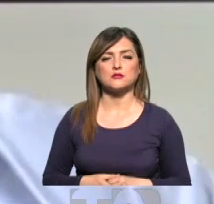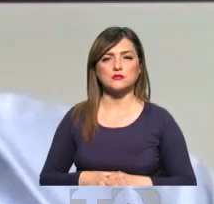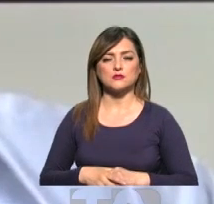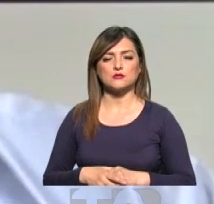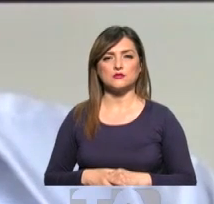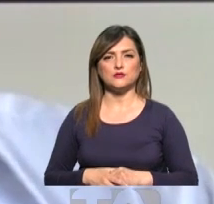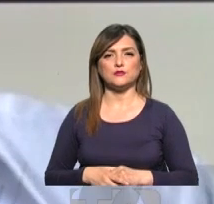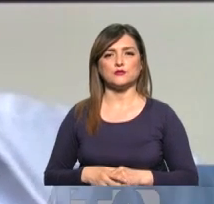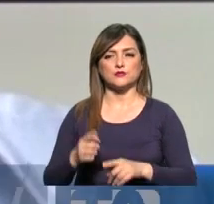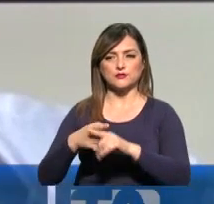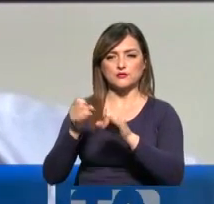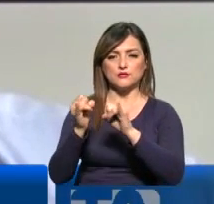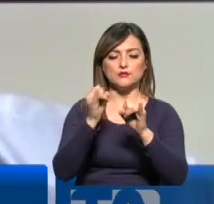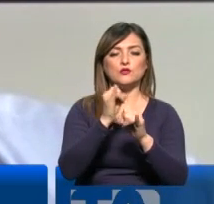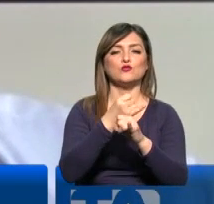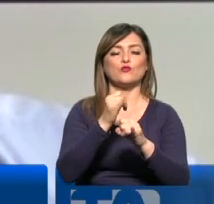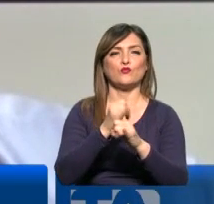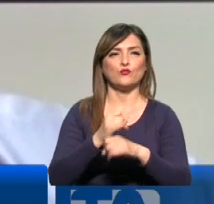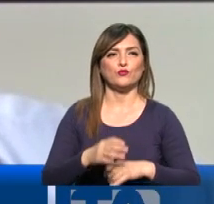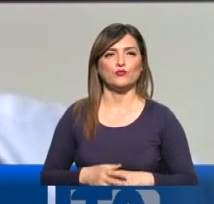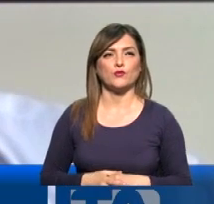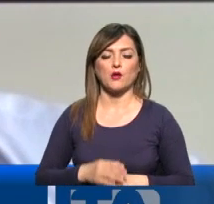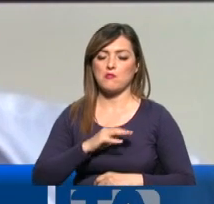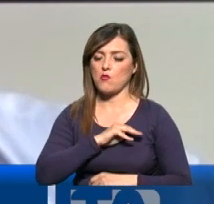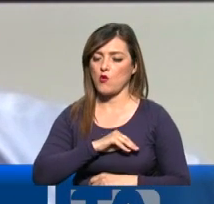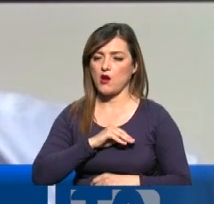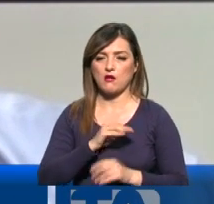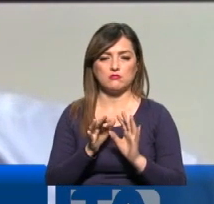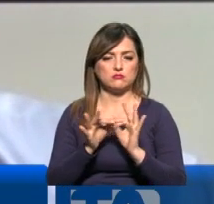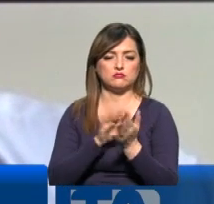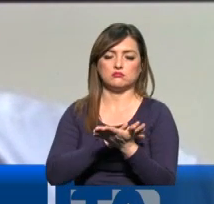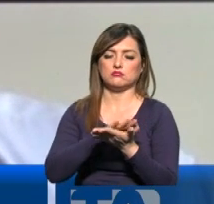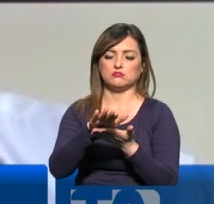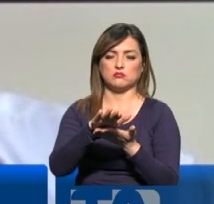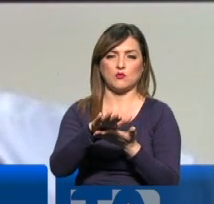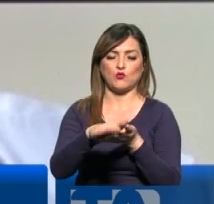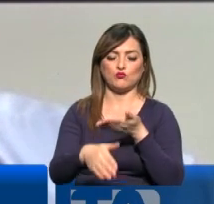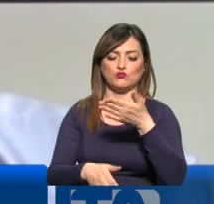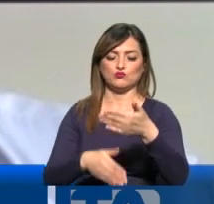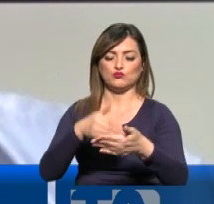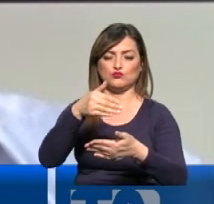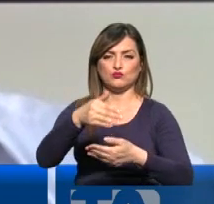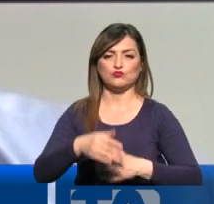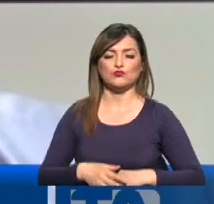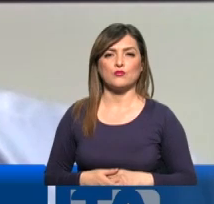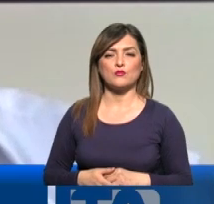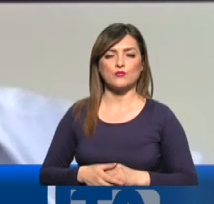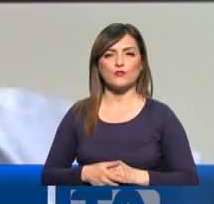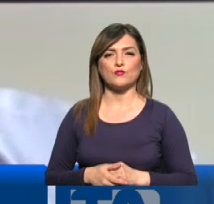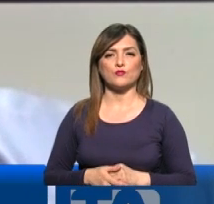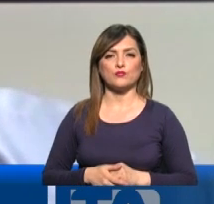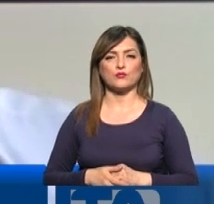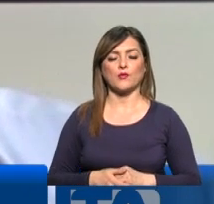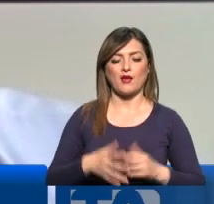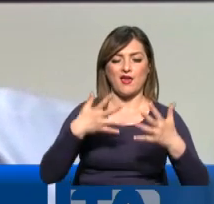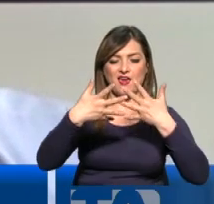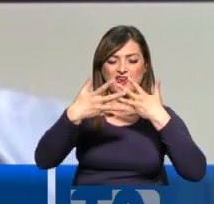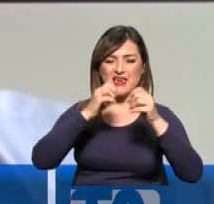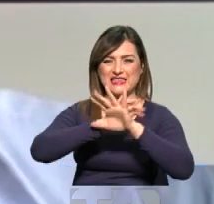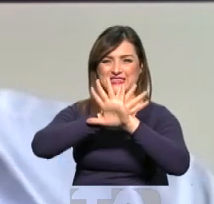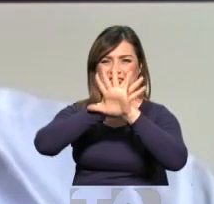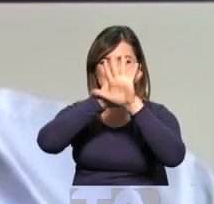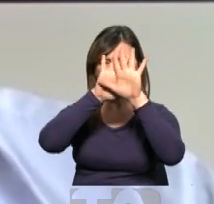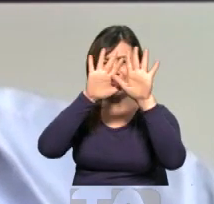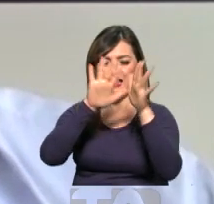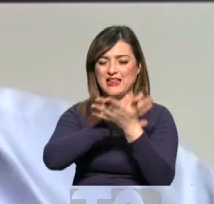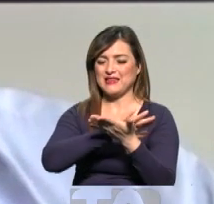de las instituciones tendrá que moralizarse, tendrá que seguir un proceso en donde la transparencia prime